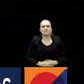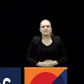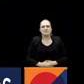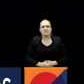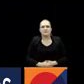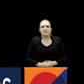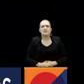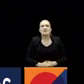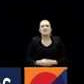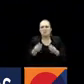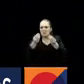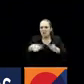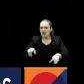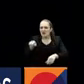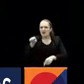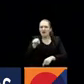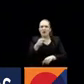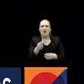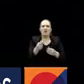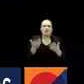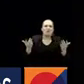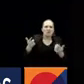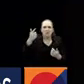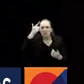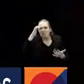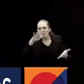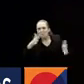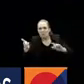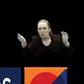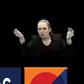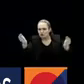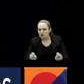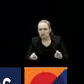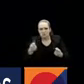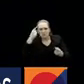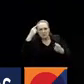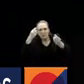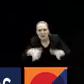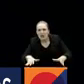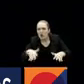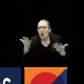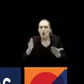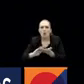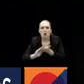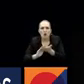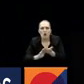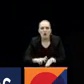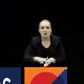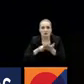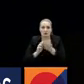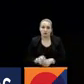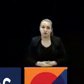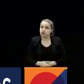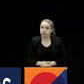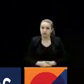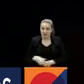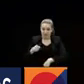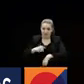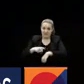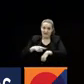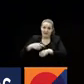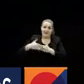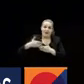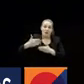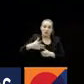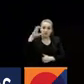pérdidas que se registraron, ¿cuánto estiman ustedes en que volverse a recuperar? La verdad es bastante tiempo, porque si te das